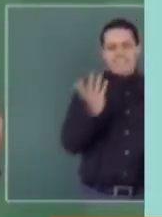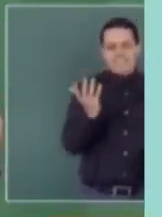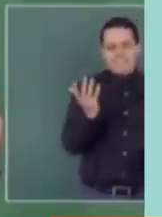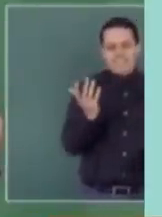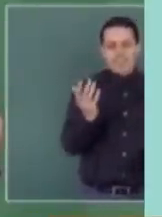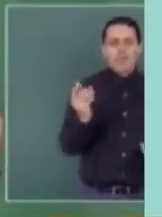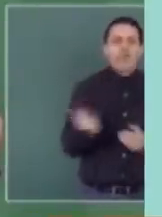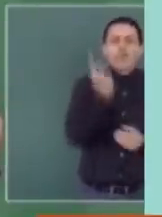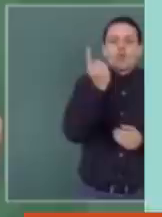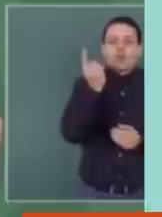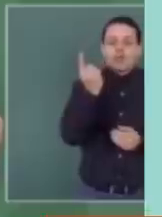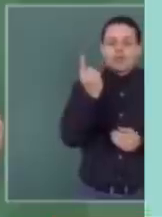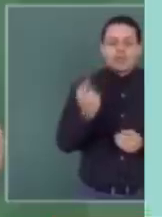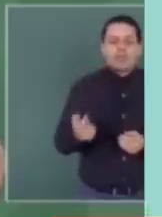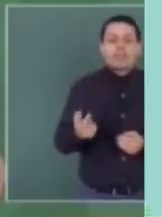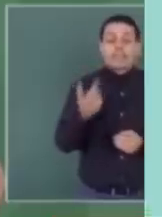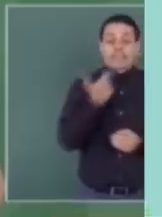operación ilícita